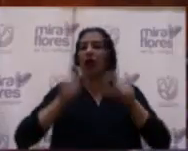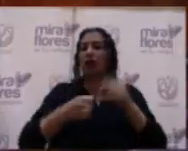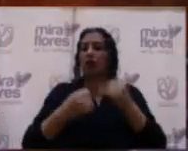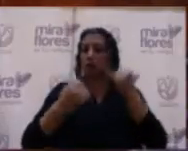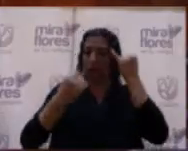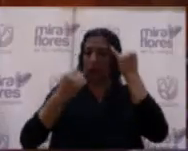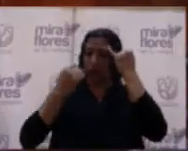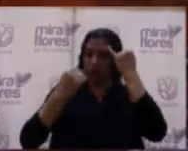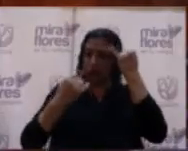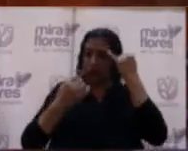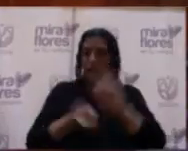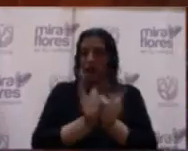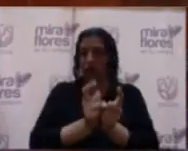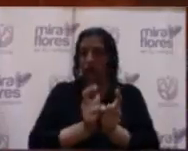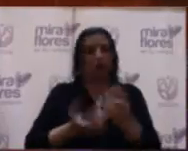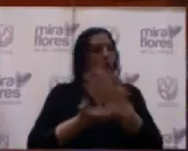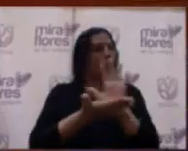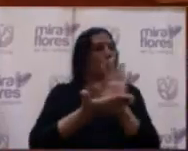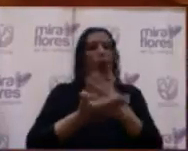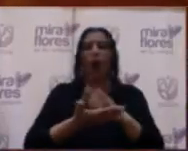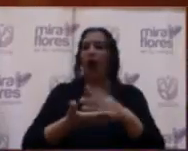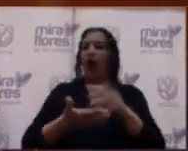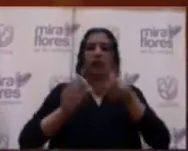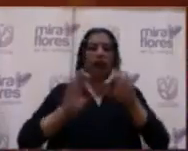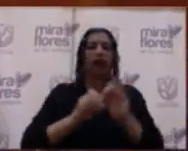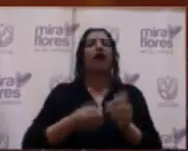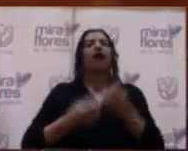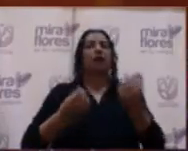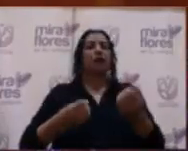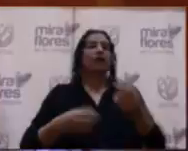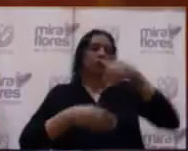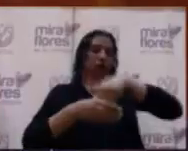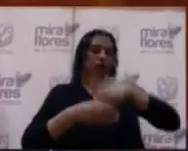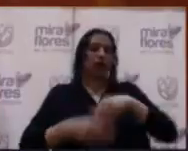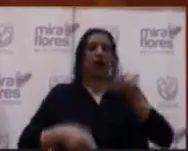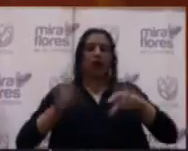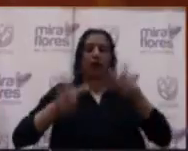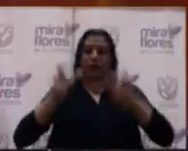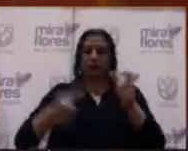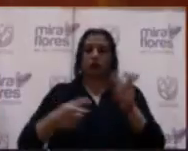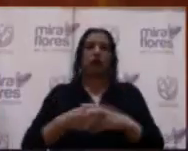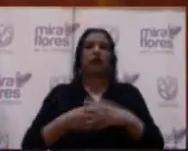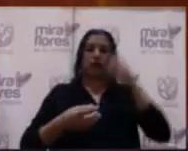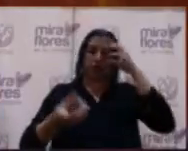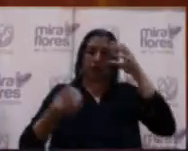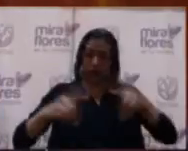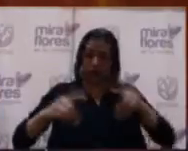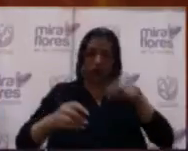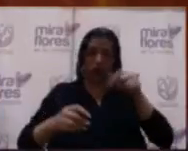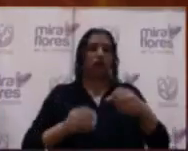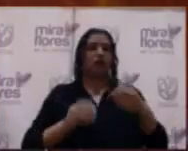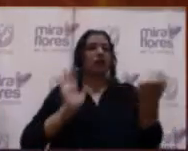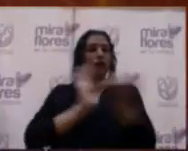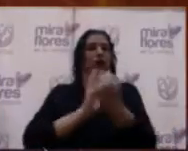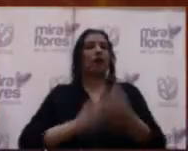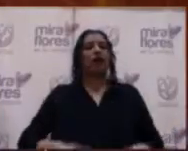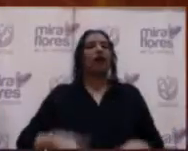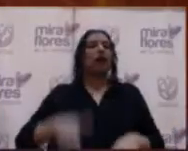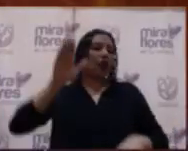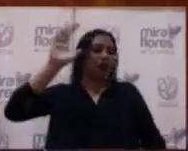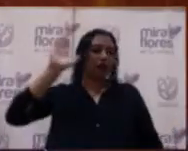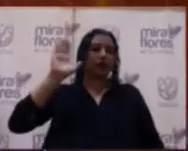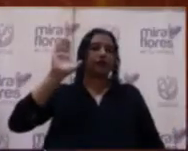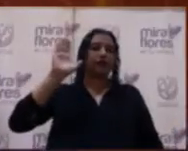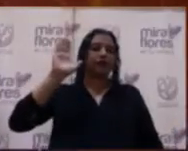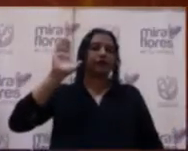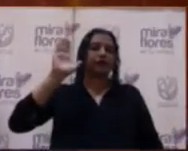observación? No teniendo observaciones, también procederemos a votar. Aquellos miembros del Consejo que estén a favor de aprobar esta acta, si no se expresaron en señal